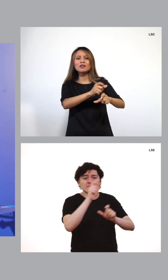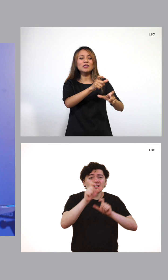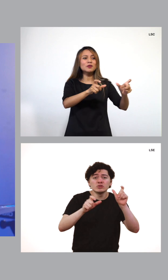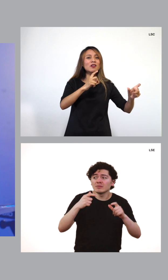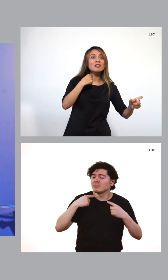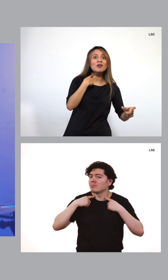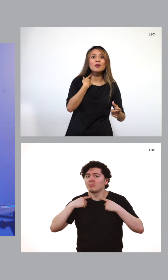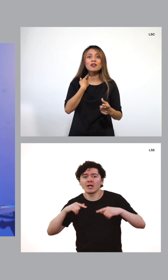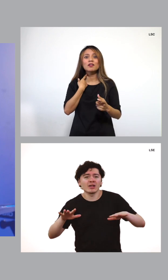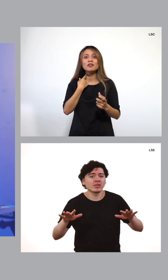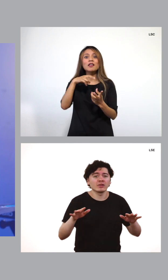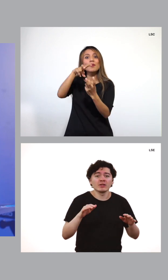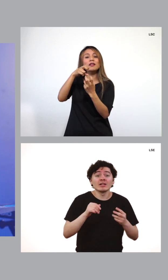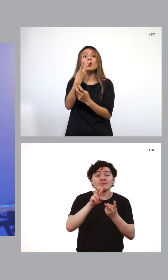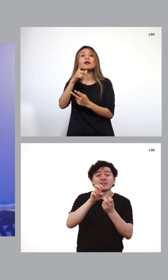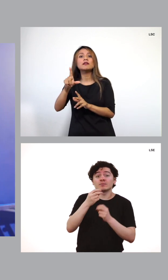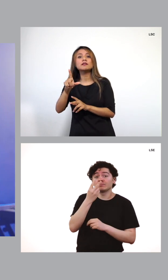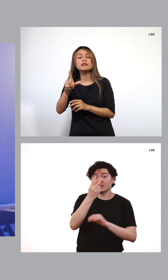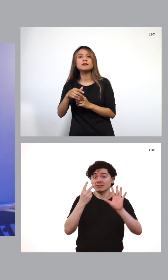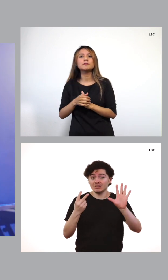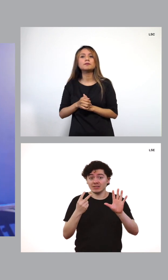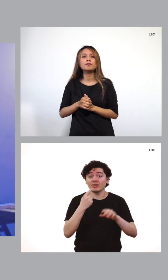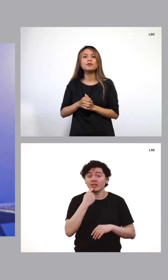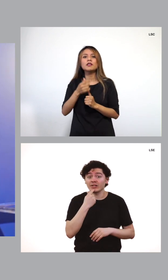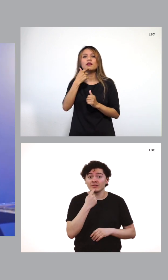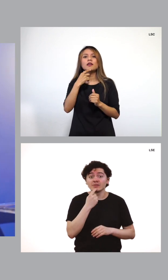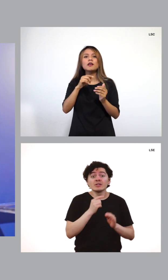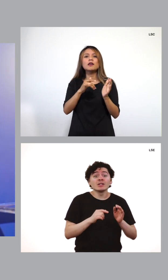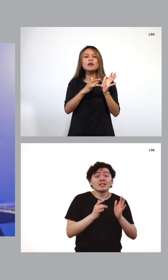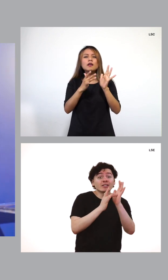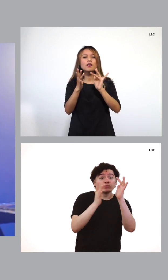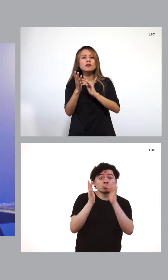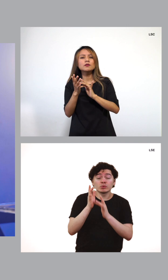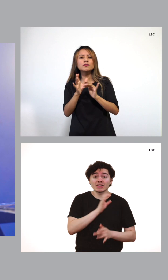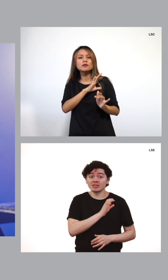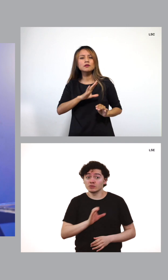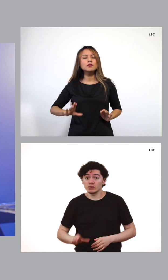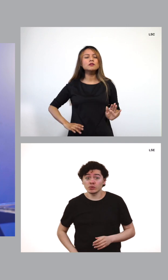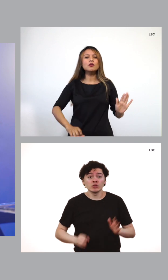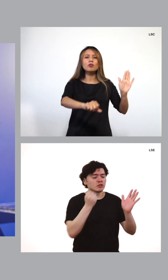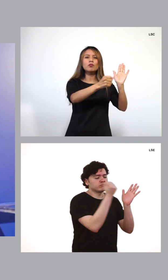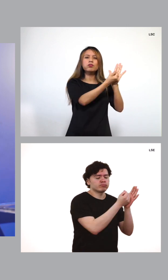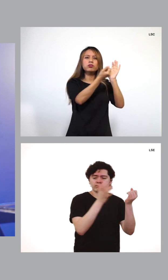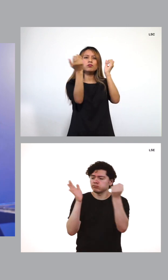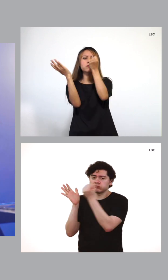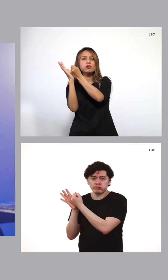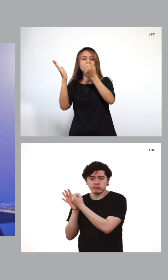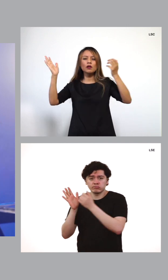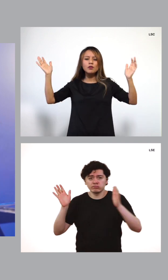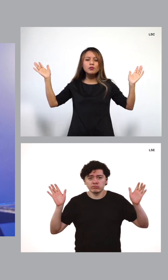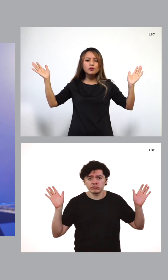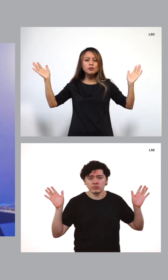La Biblia nos dice en Mateo 27 que cuando Cristo estaba en la cruz colgando, entregó su espíritu, es decir,